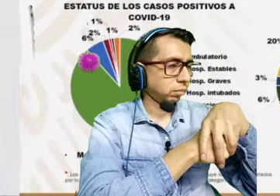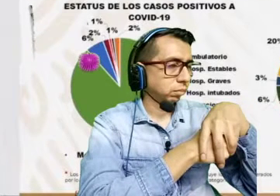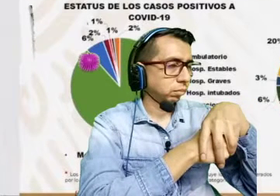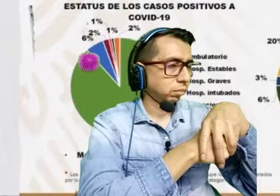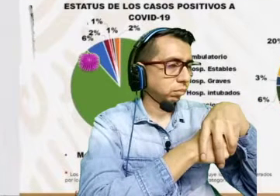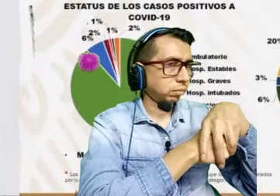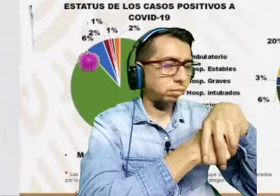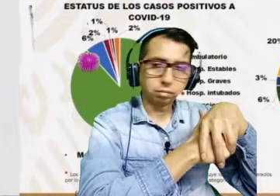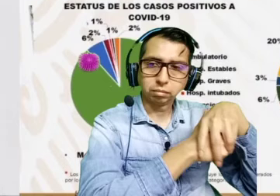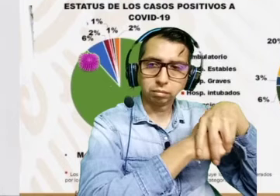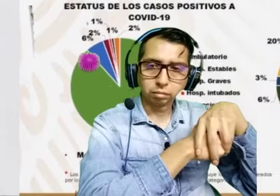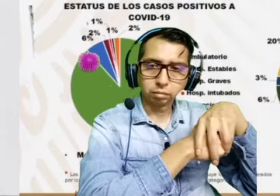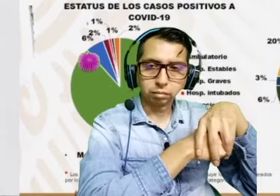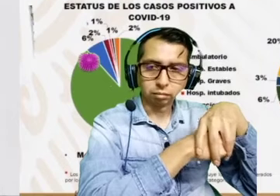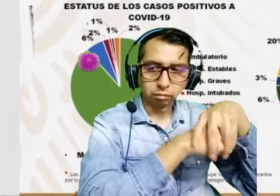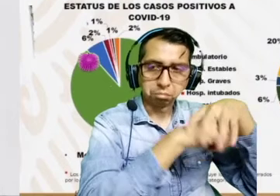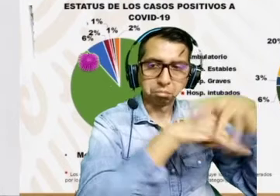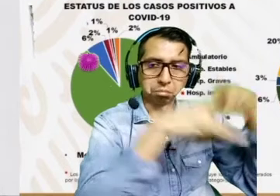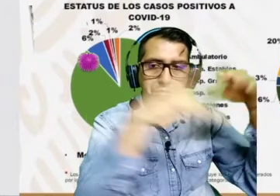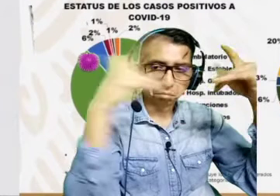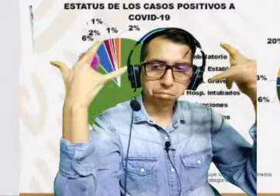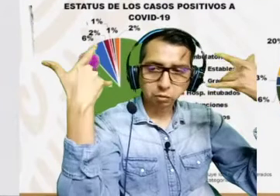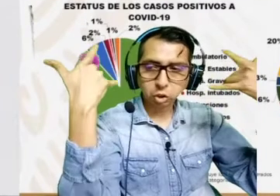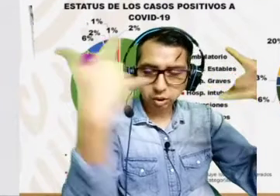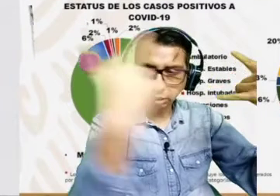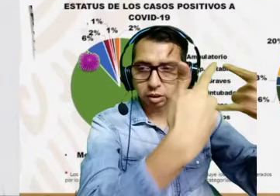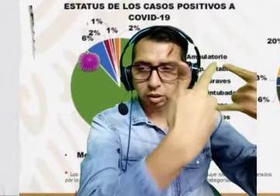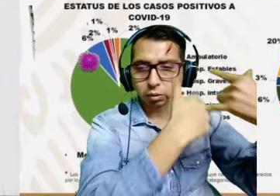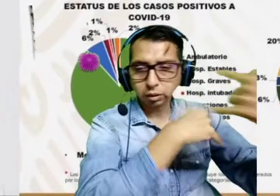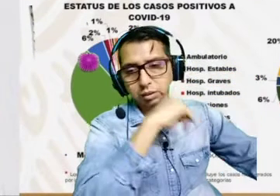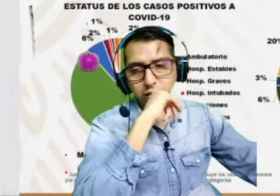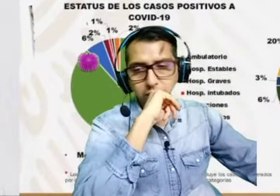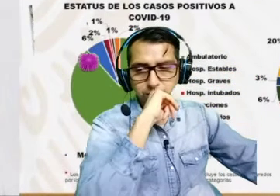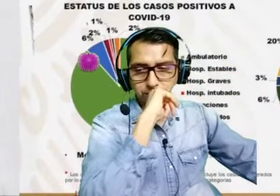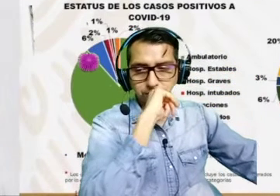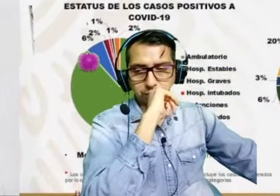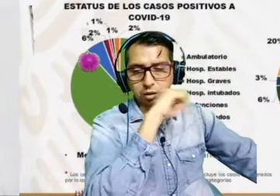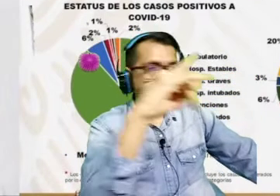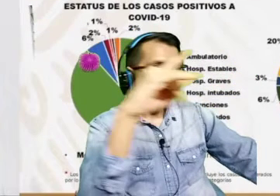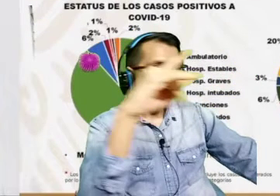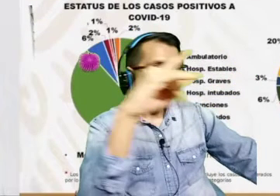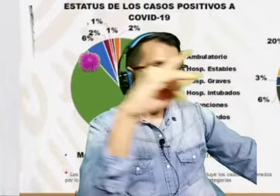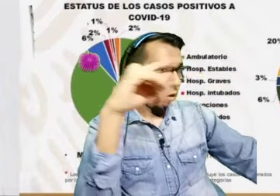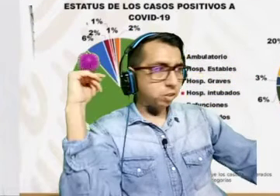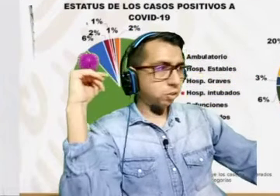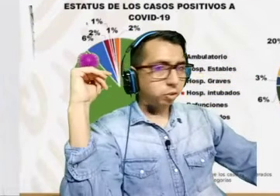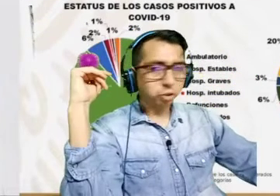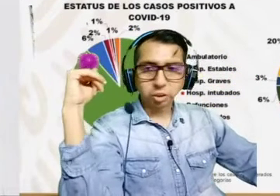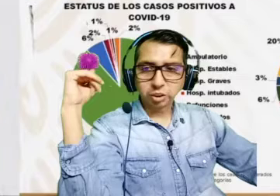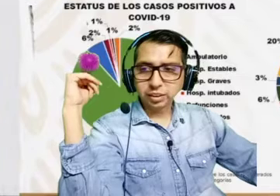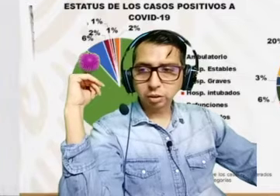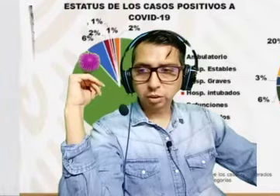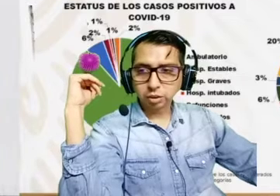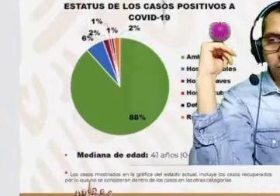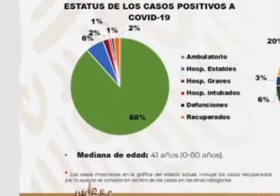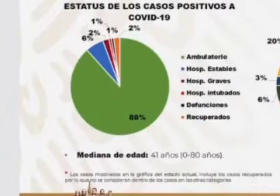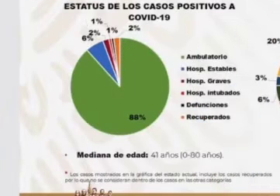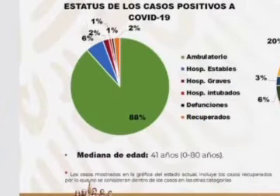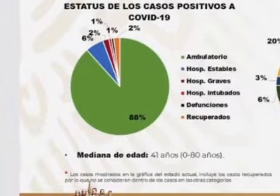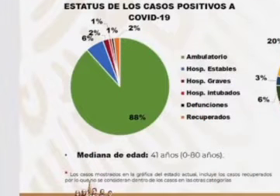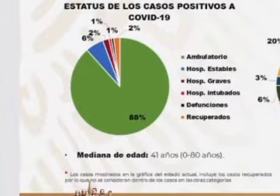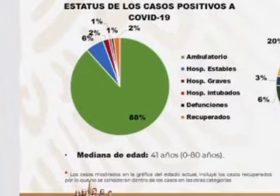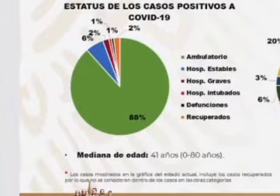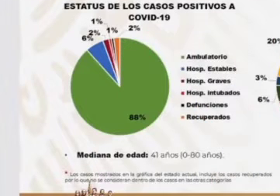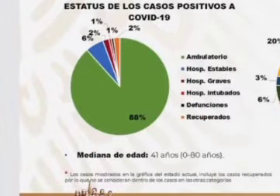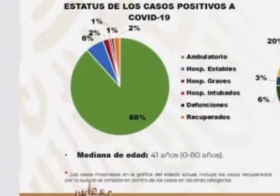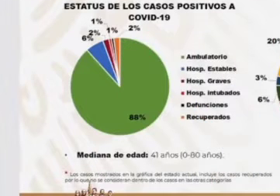colores que entonces ahora nos permite identificar 251. En función de la coloración más intensa. ¿Cómo ven, chicos? 251.